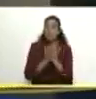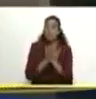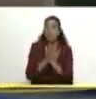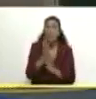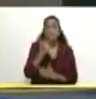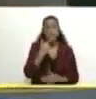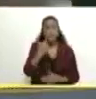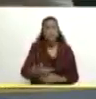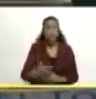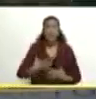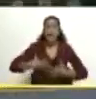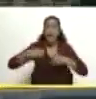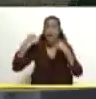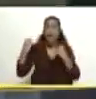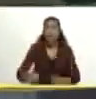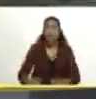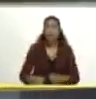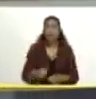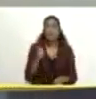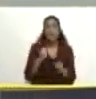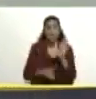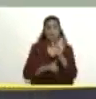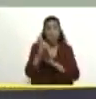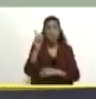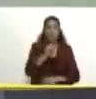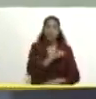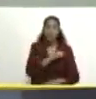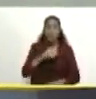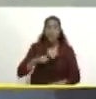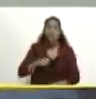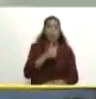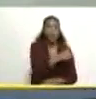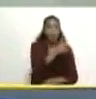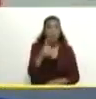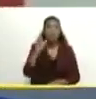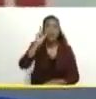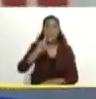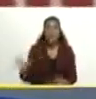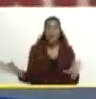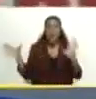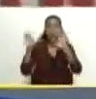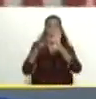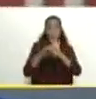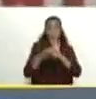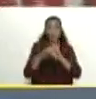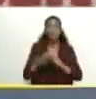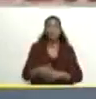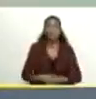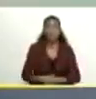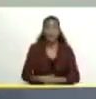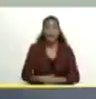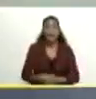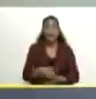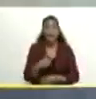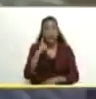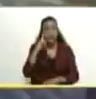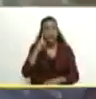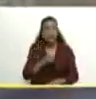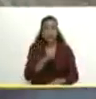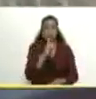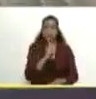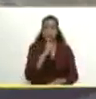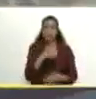permanentemente, garantía para el desarrollo individual y el desarrollo colectivo, porque la voracidad del